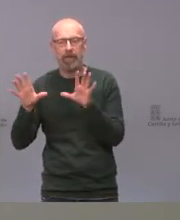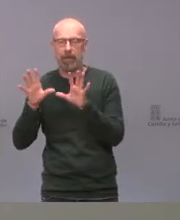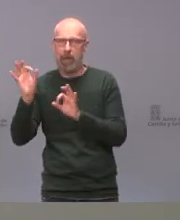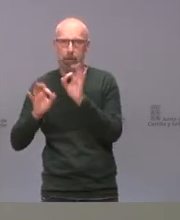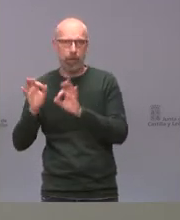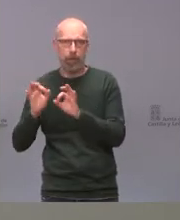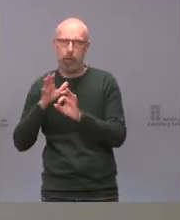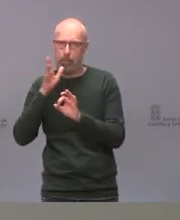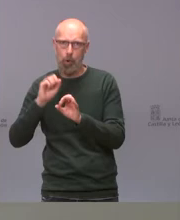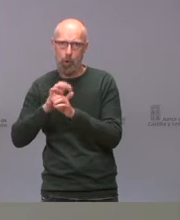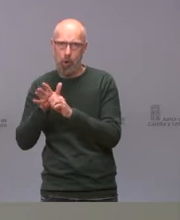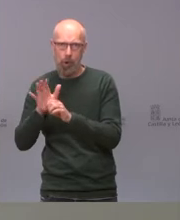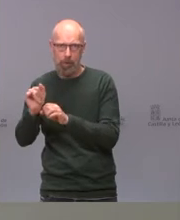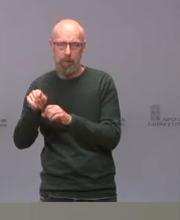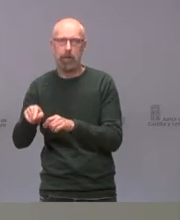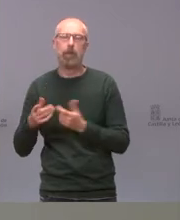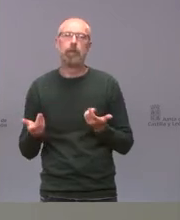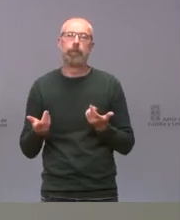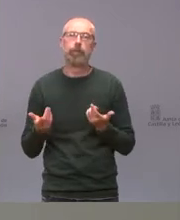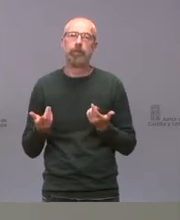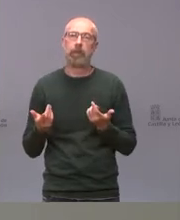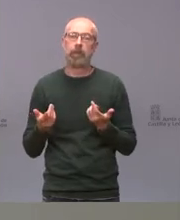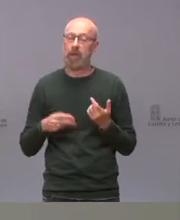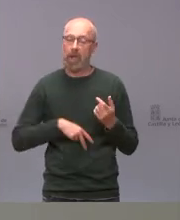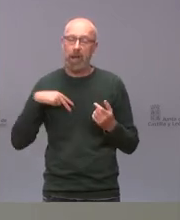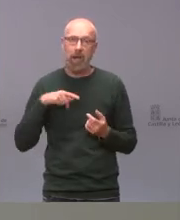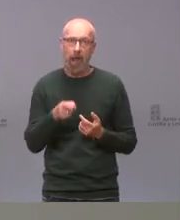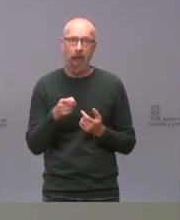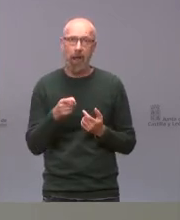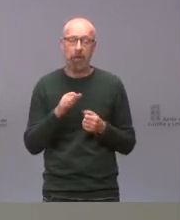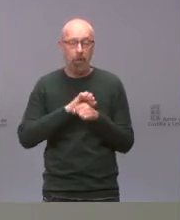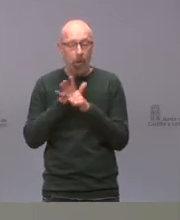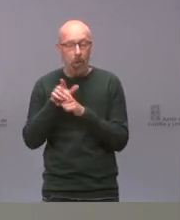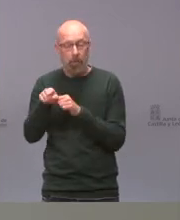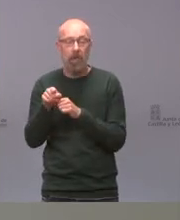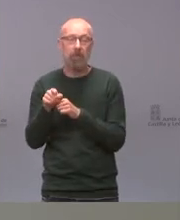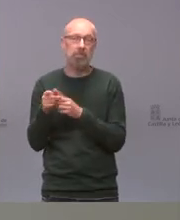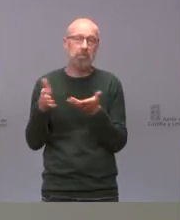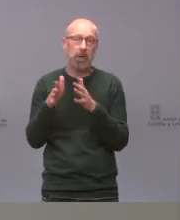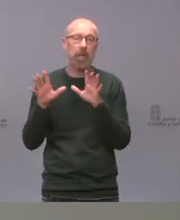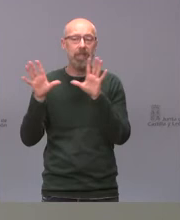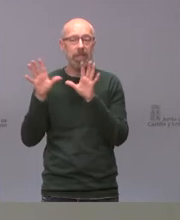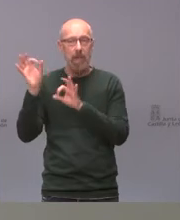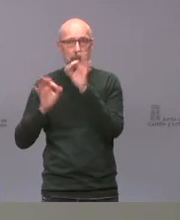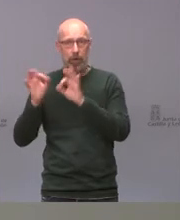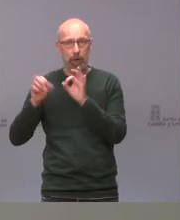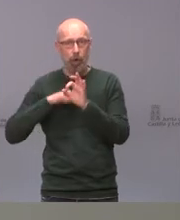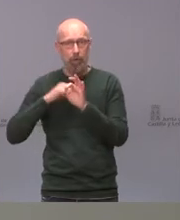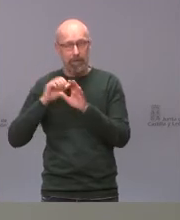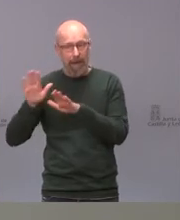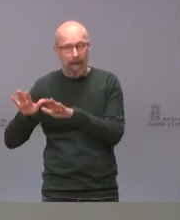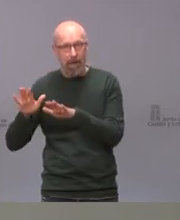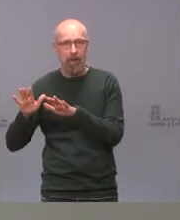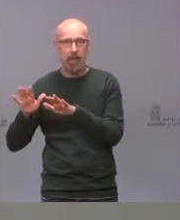de pacientes ingresados en estas unidades, y en cifras generales el COVID ha supuesto en torno al 10% de los hospitalizados